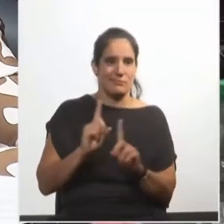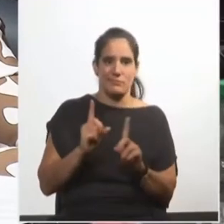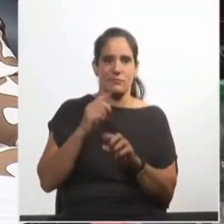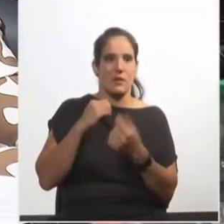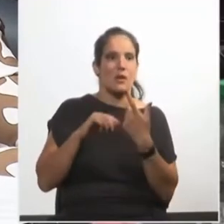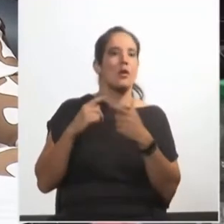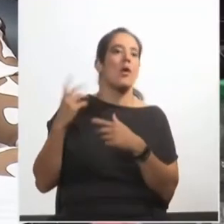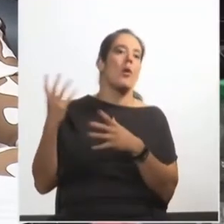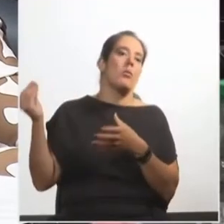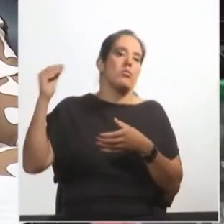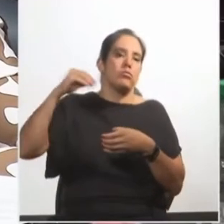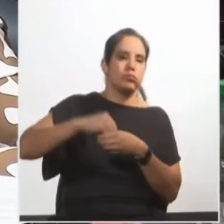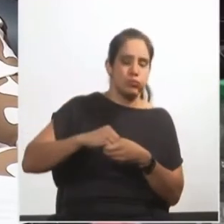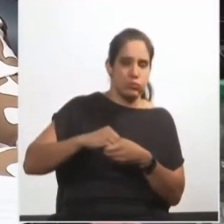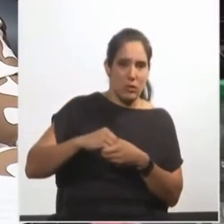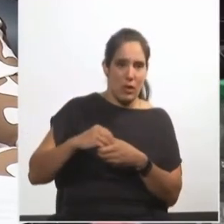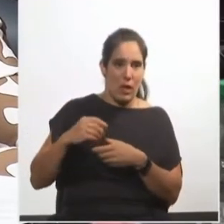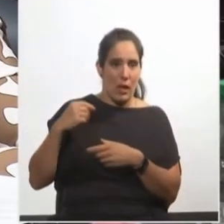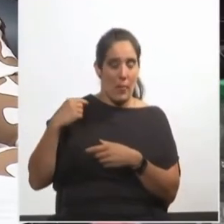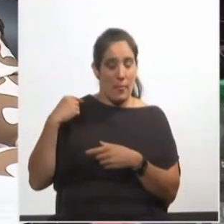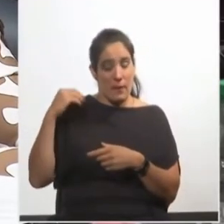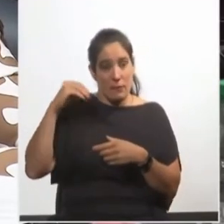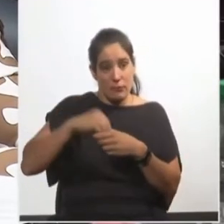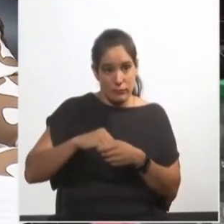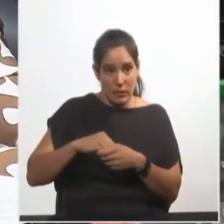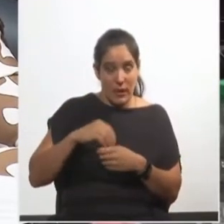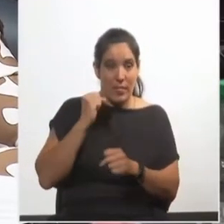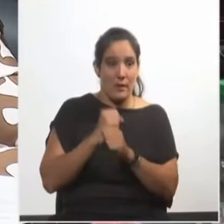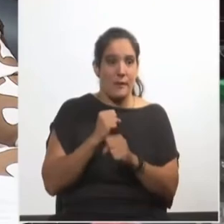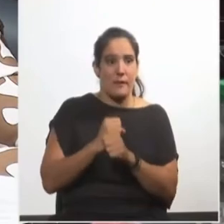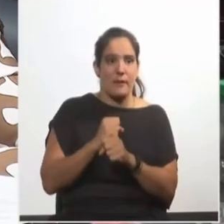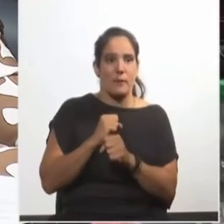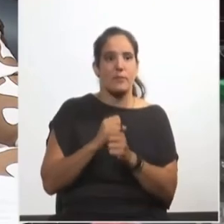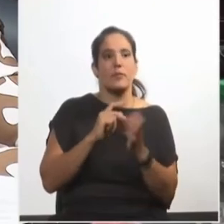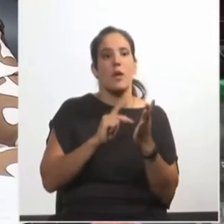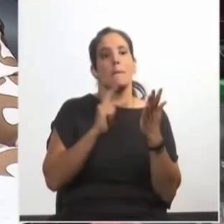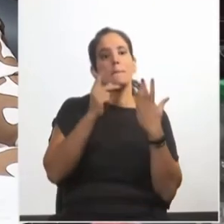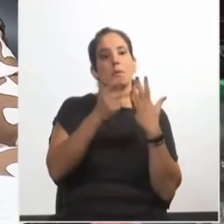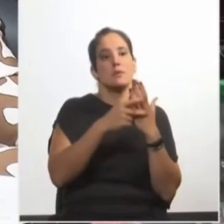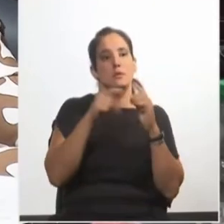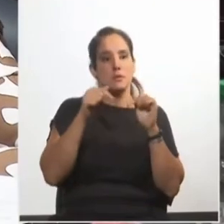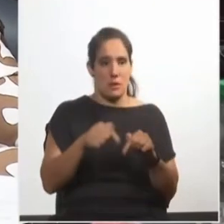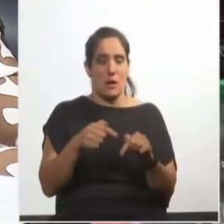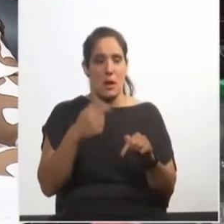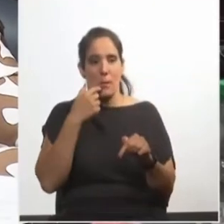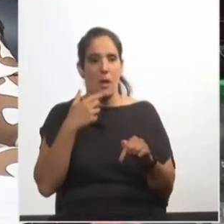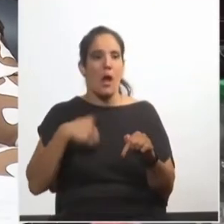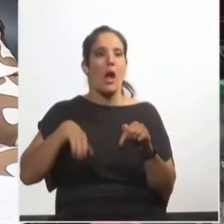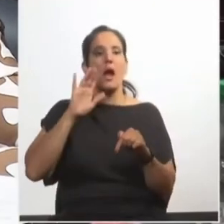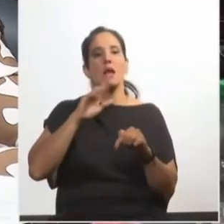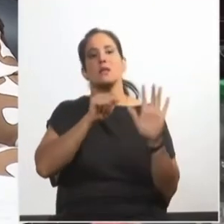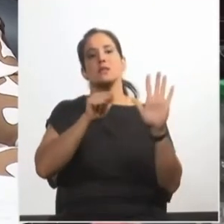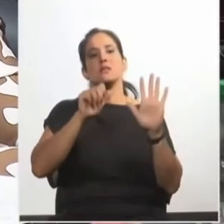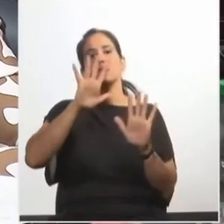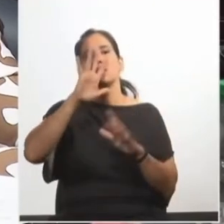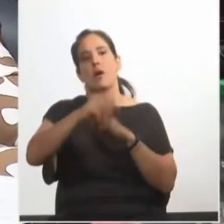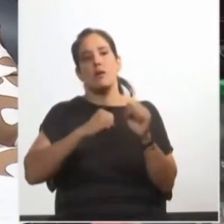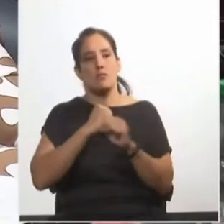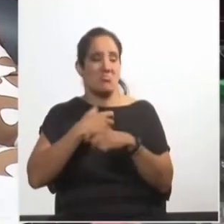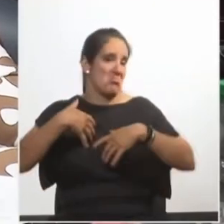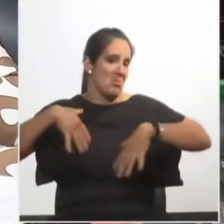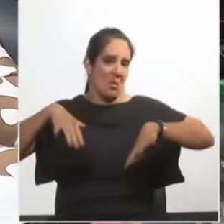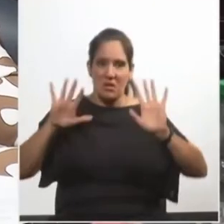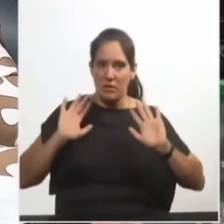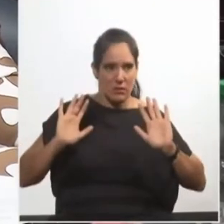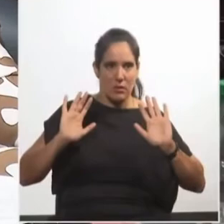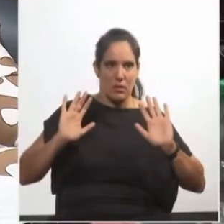futuro al mercado laboral, el proyecto que presenta el gobierno aumenta la edad de retiro al barrer